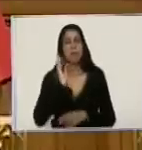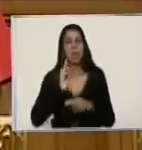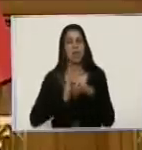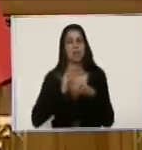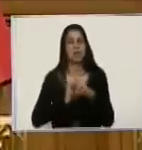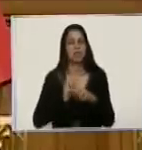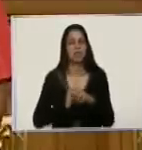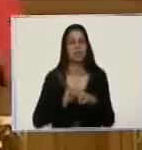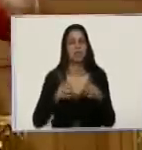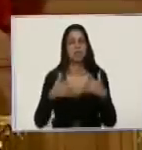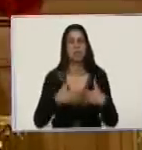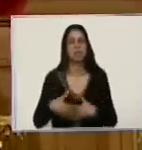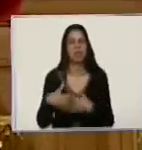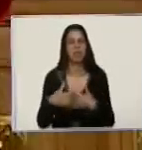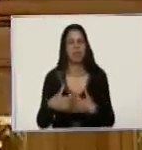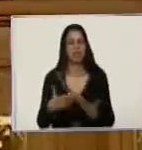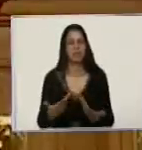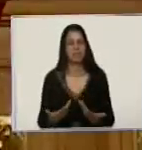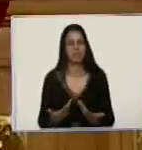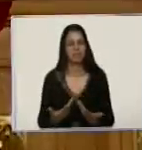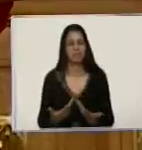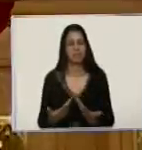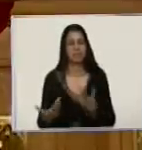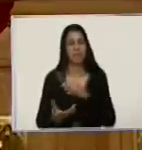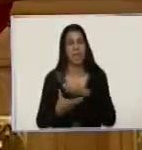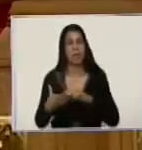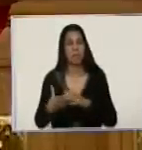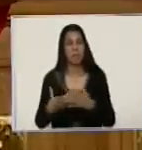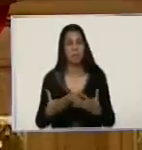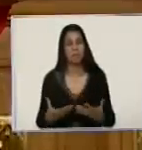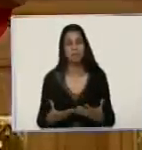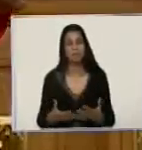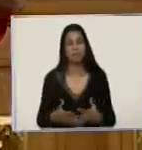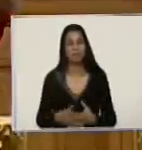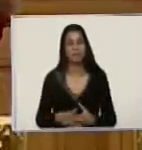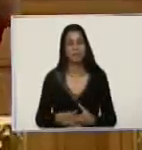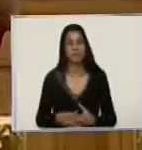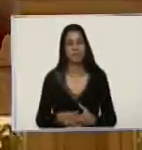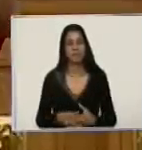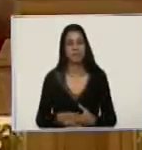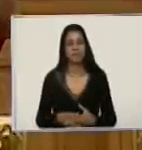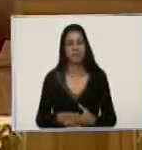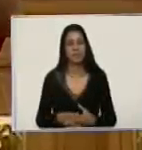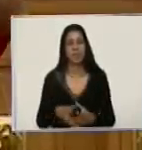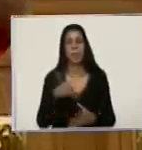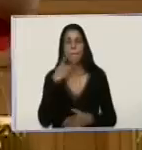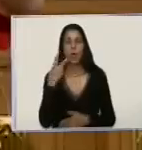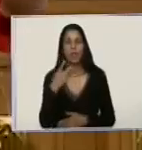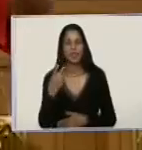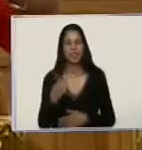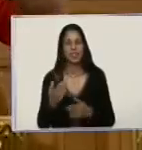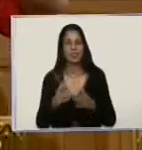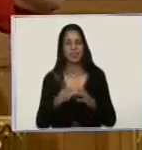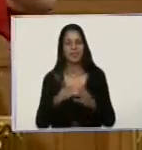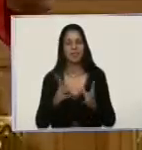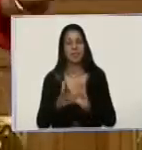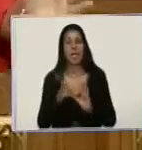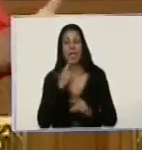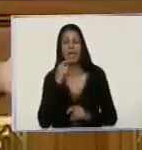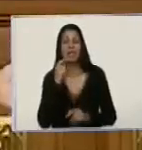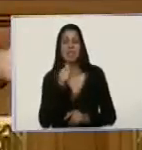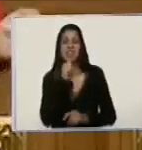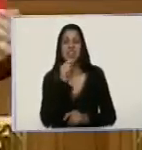seguridad de los Estados Unidos. Entonces, este problema es de orden geopolítico, no importa lo que digamos, quién tiene